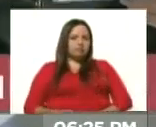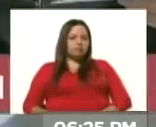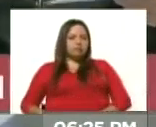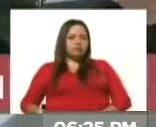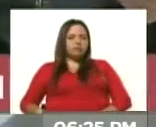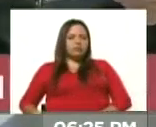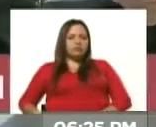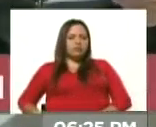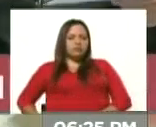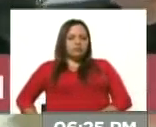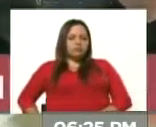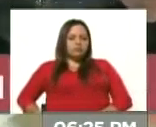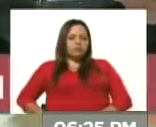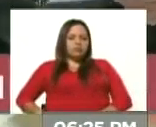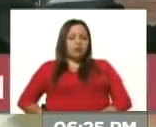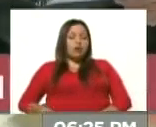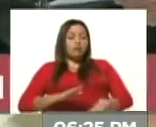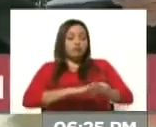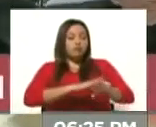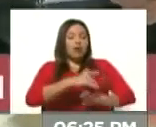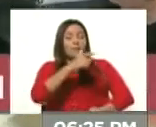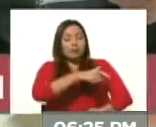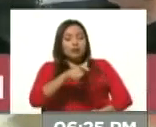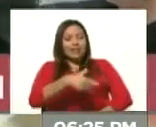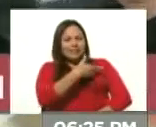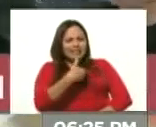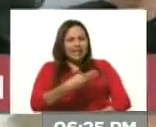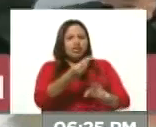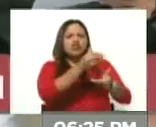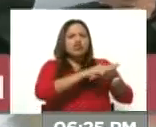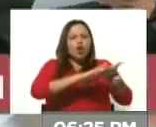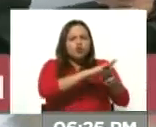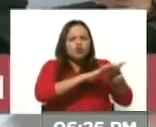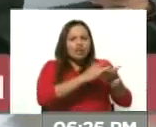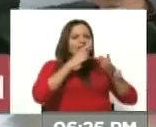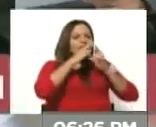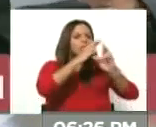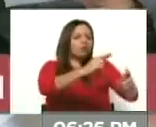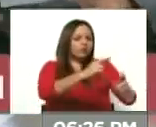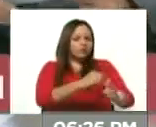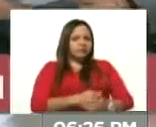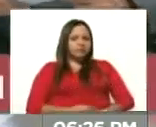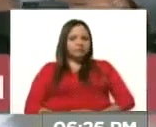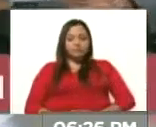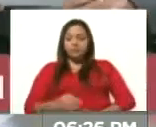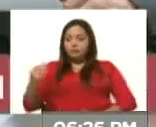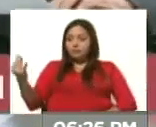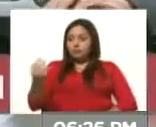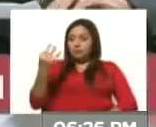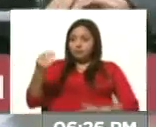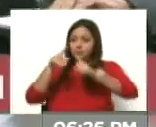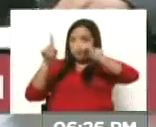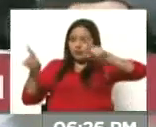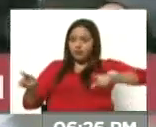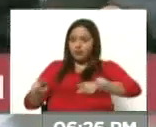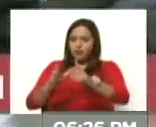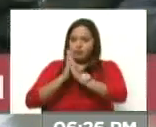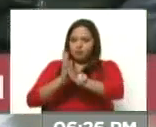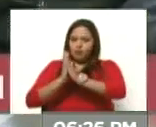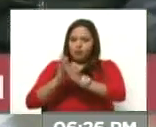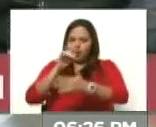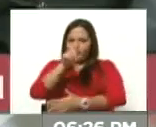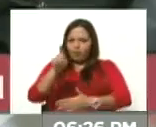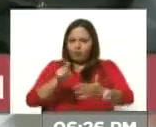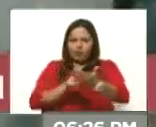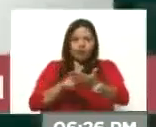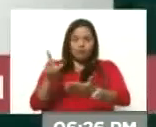aspiración enorme de soluciones y respuestas vamos con la tercera lámina si la puedes poner a pantalla completa porque de